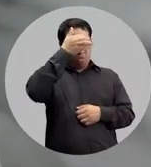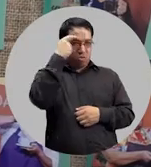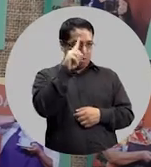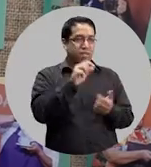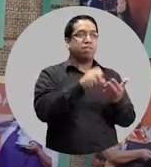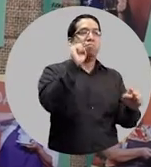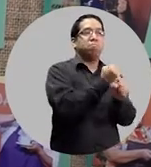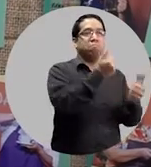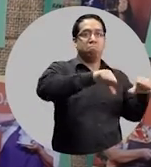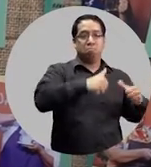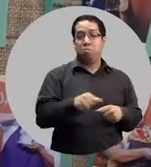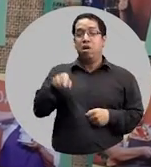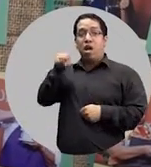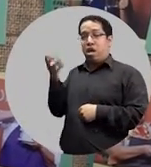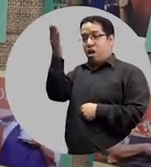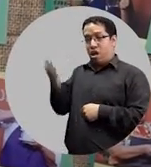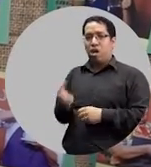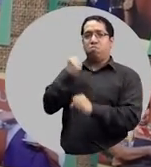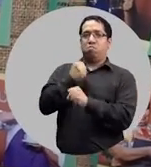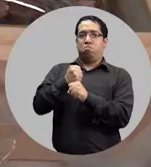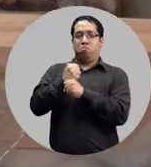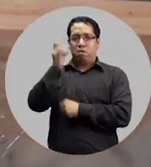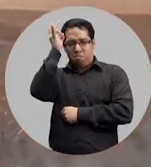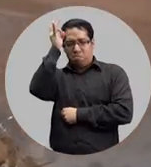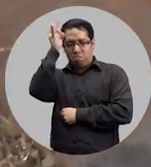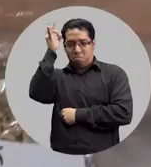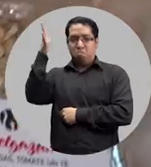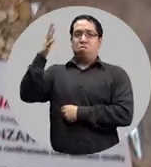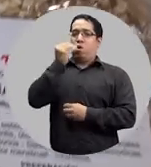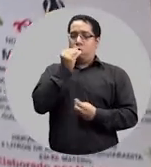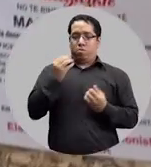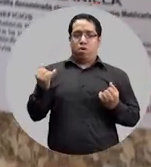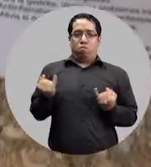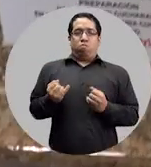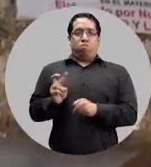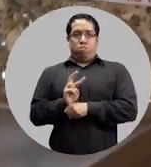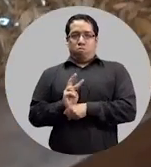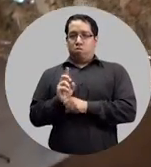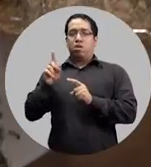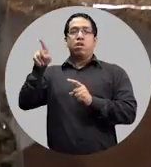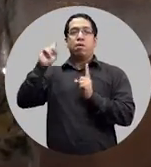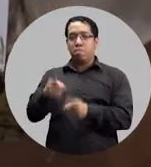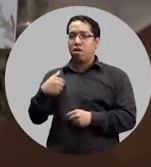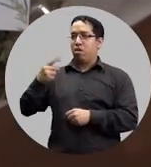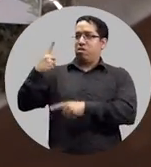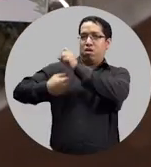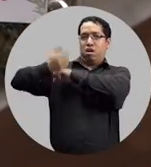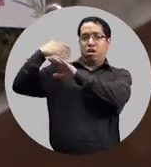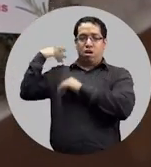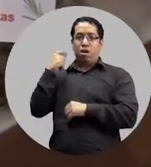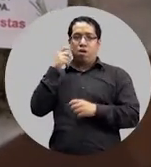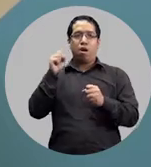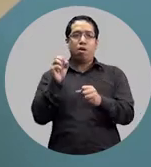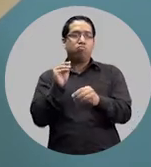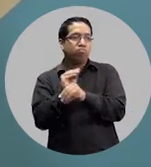es nutricionista de profesión y emprendedora de corazón. Hace 2 años inició su negocio con la intención de ayudar a las personas